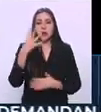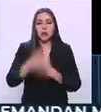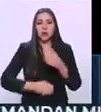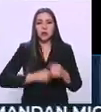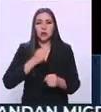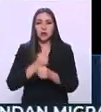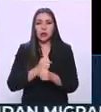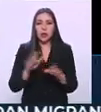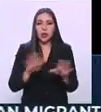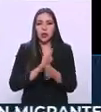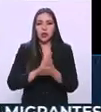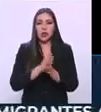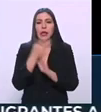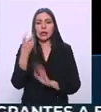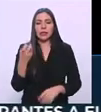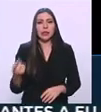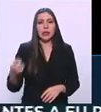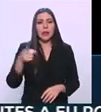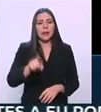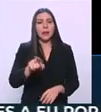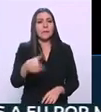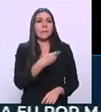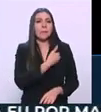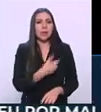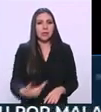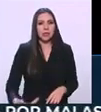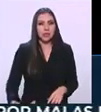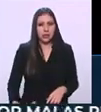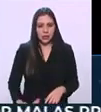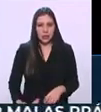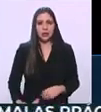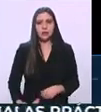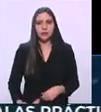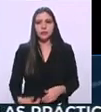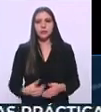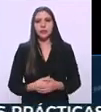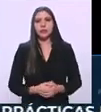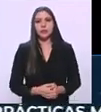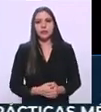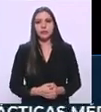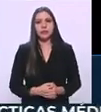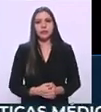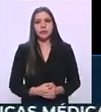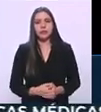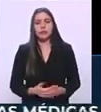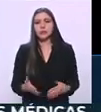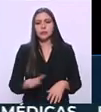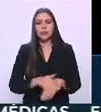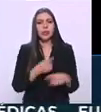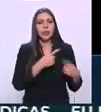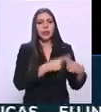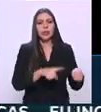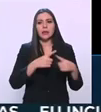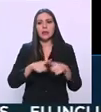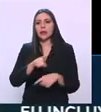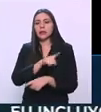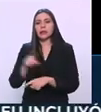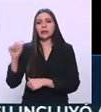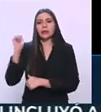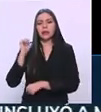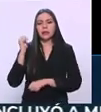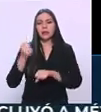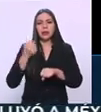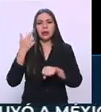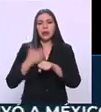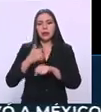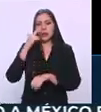es lo que nos ha indicado el presidente en una articulación de pues varias secretarías que tienen a su cargo